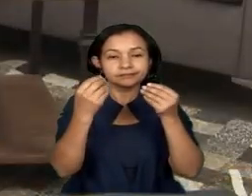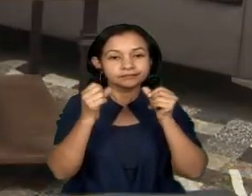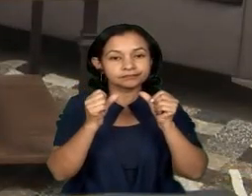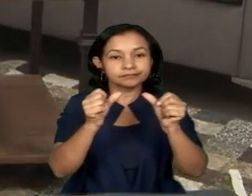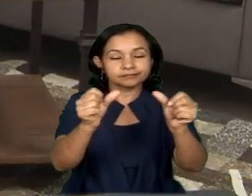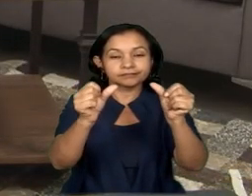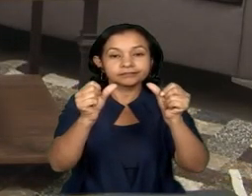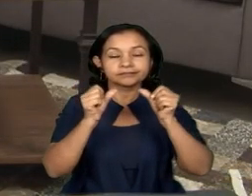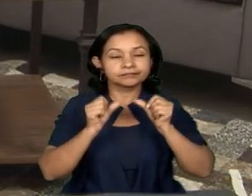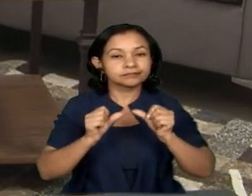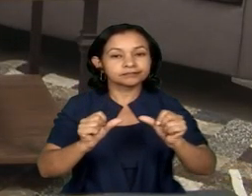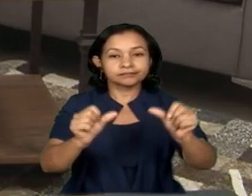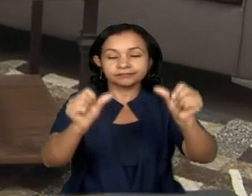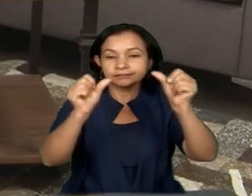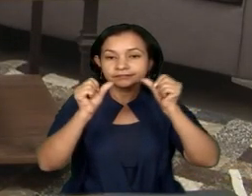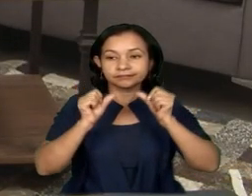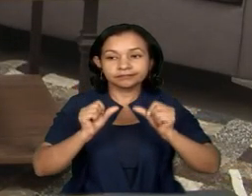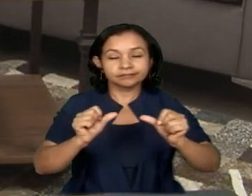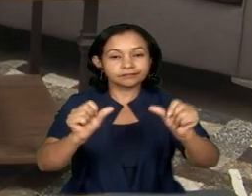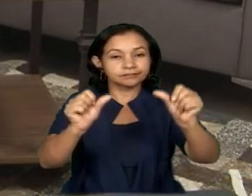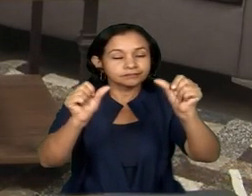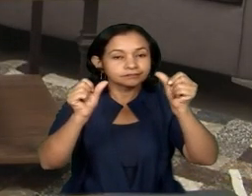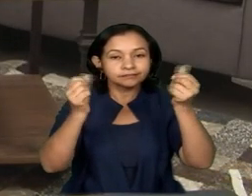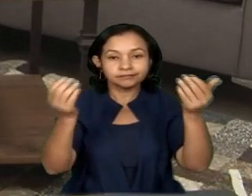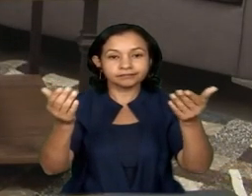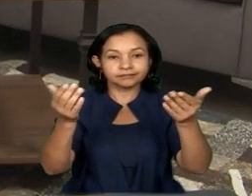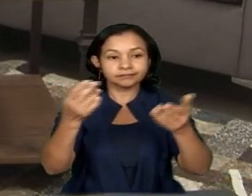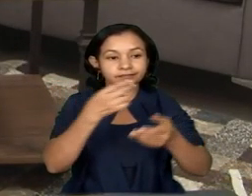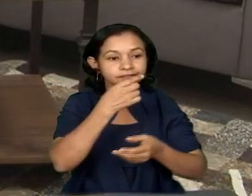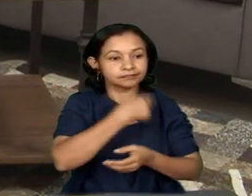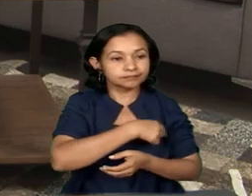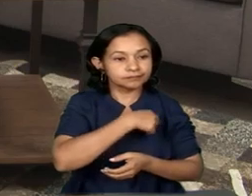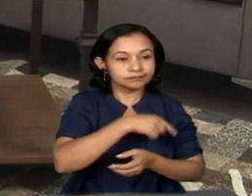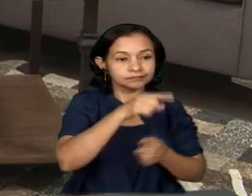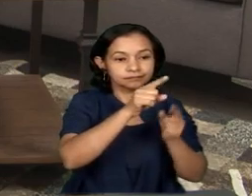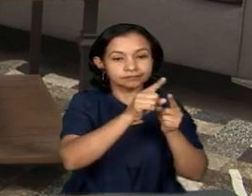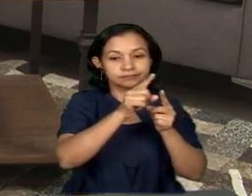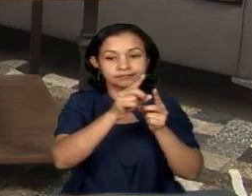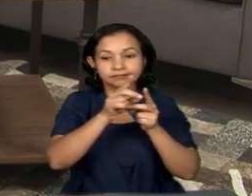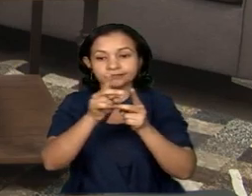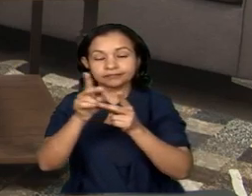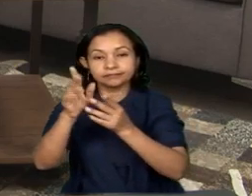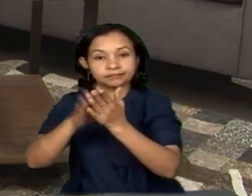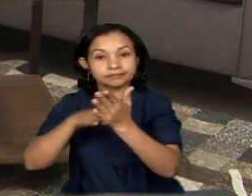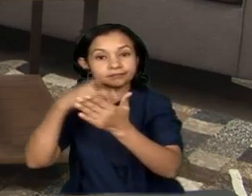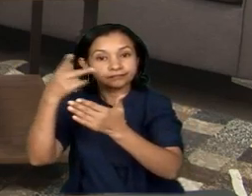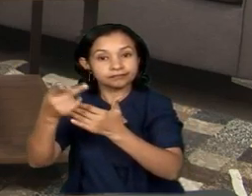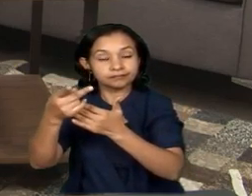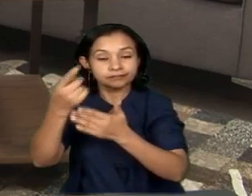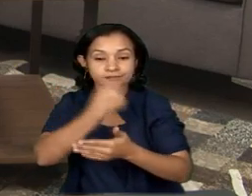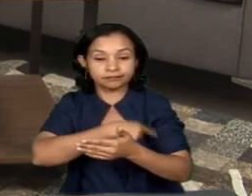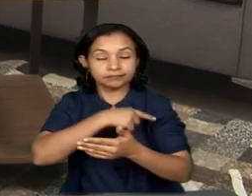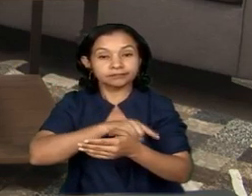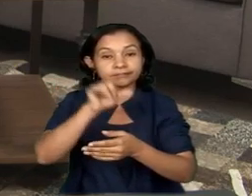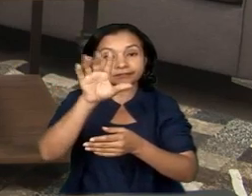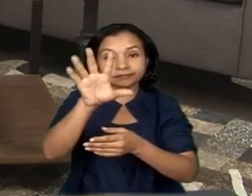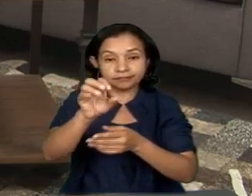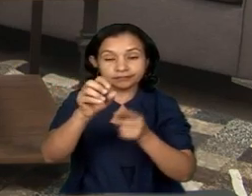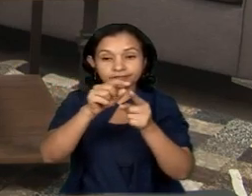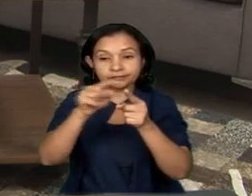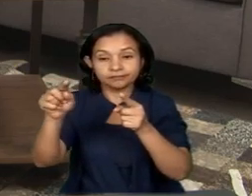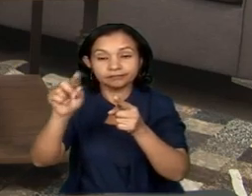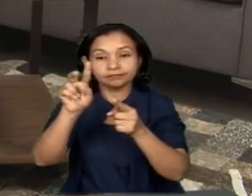es permanente. O sea, vos terminás un centro de estudio y cuando vas por el... Tenés un programa, un bloque de 50 centros y cuando vas